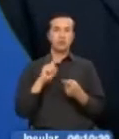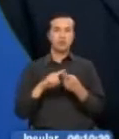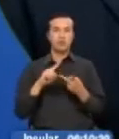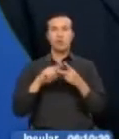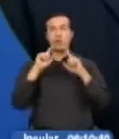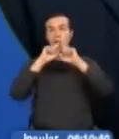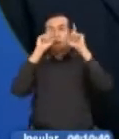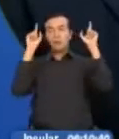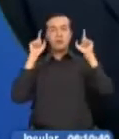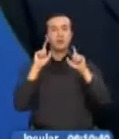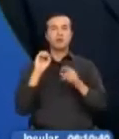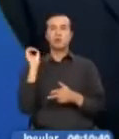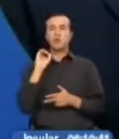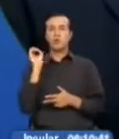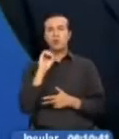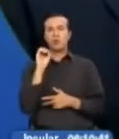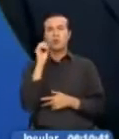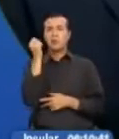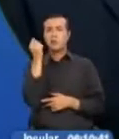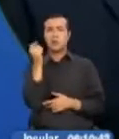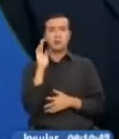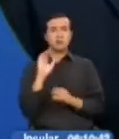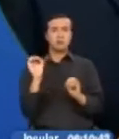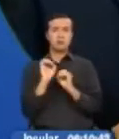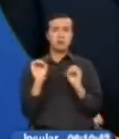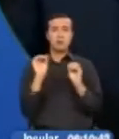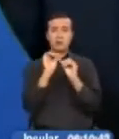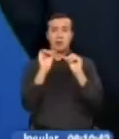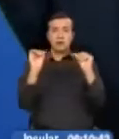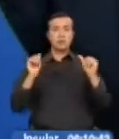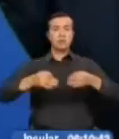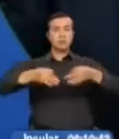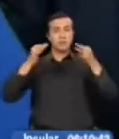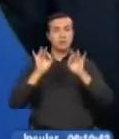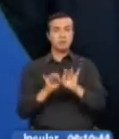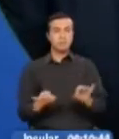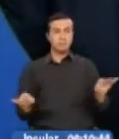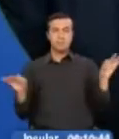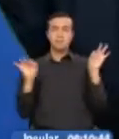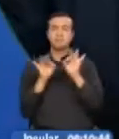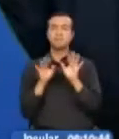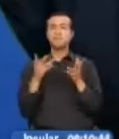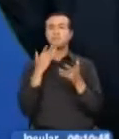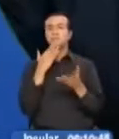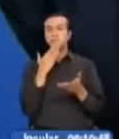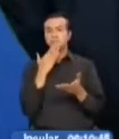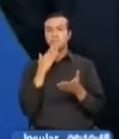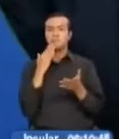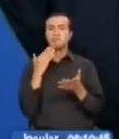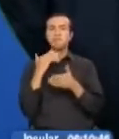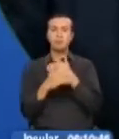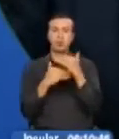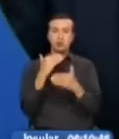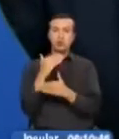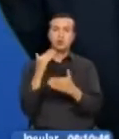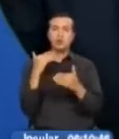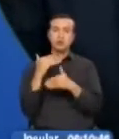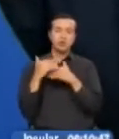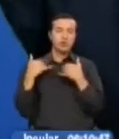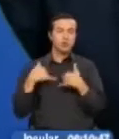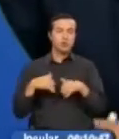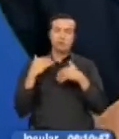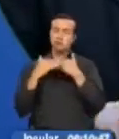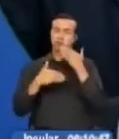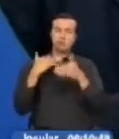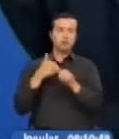comerciales ni siquiera con precio y la calidad insisto tiene que ver con la acreditación mediante un procedimiento continuo